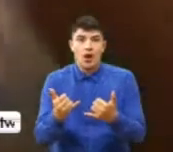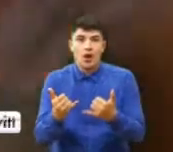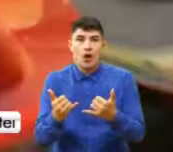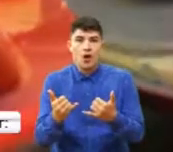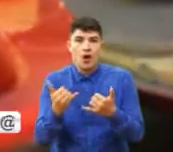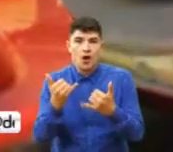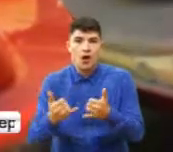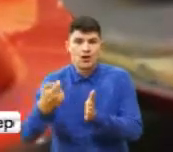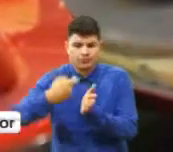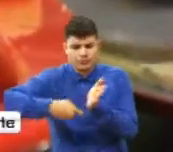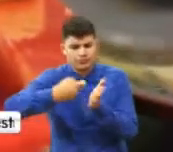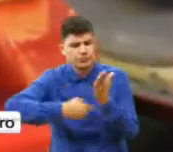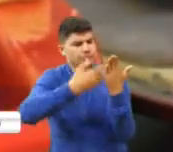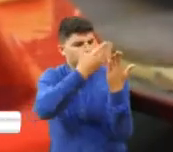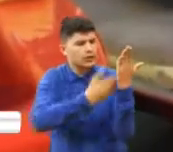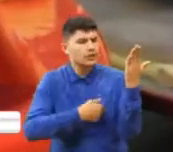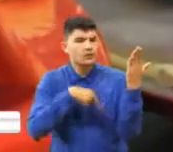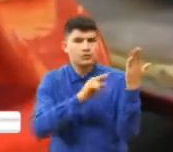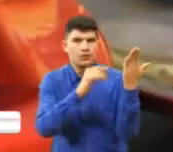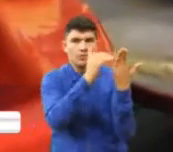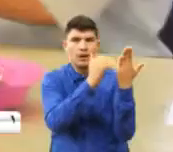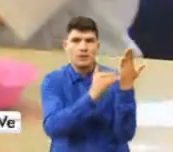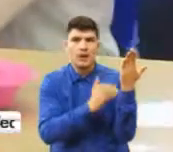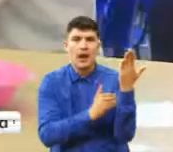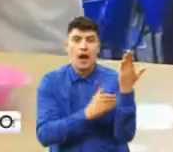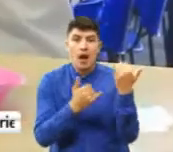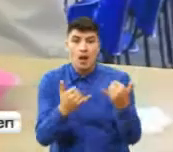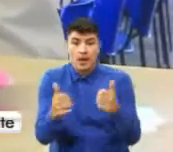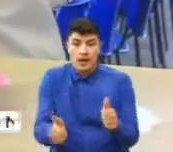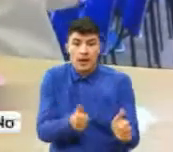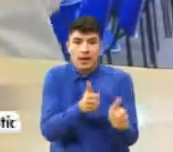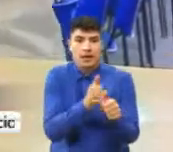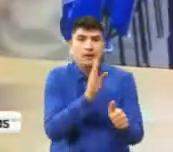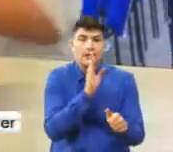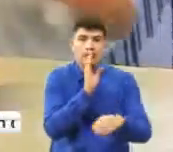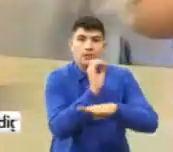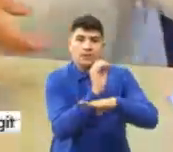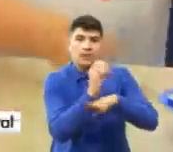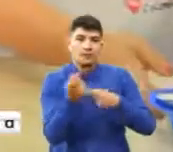observaciones del pliego de peticiones del PAE, con la asistencia de los organismos de control.